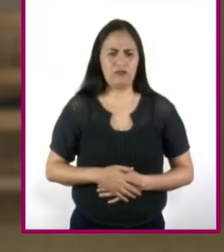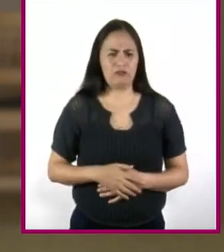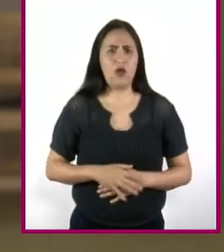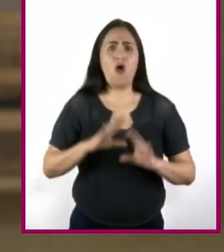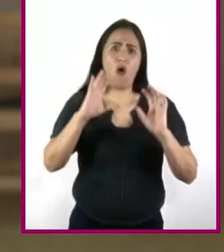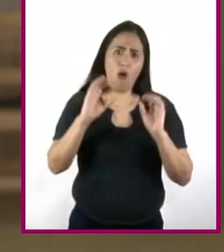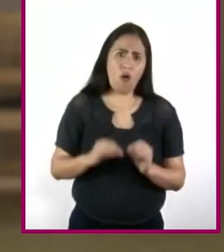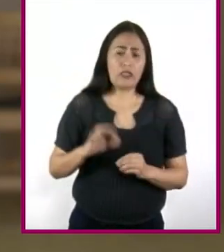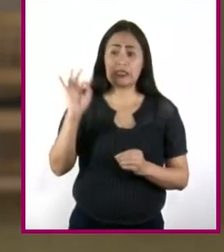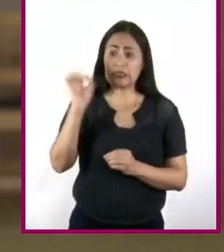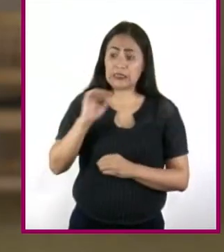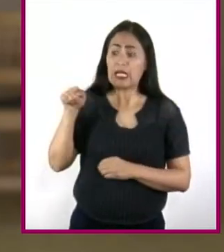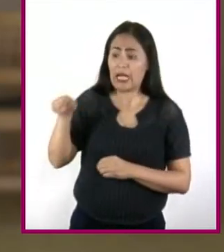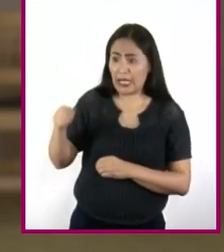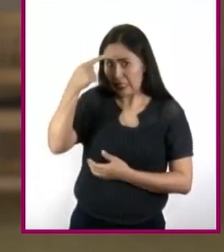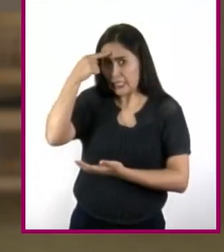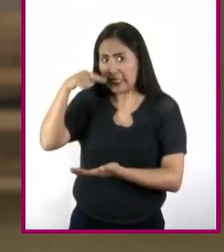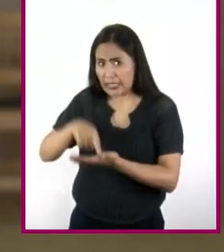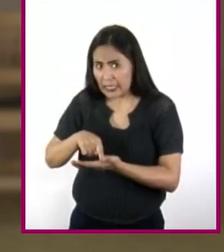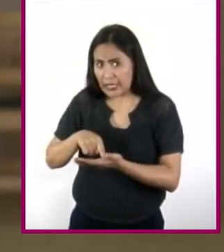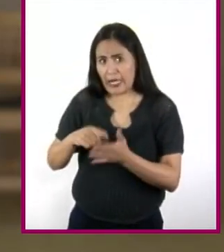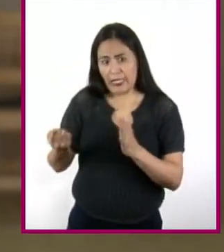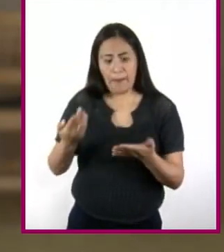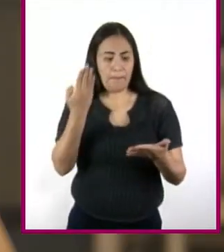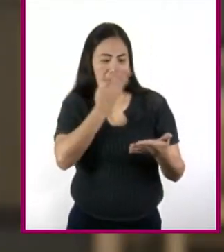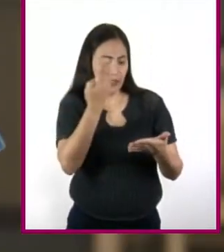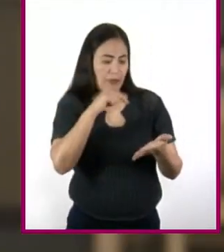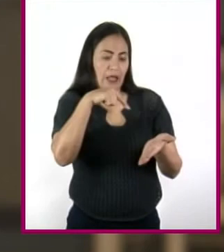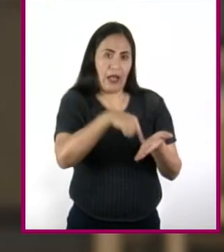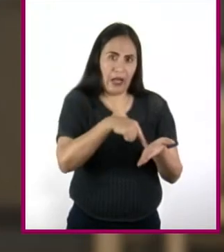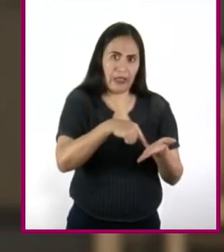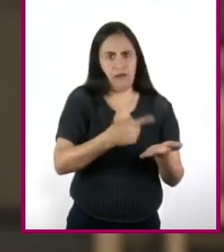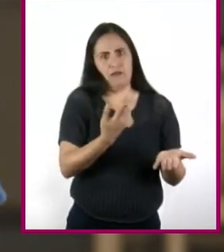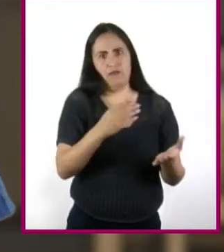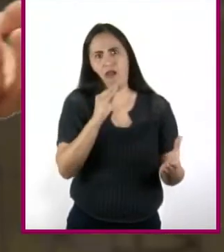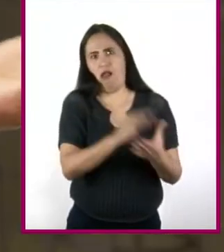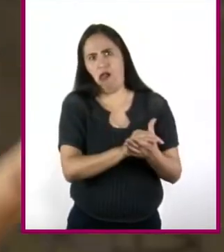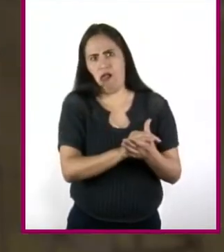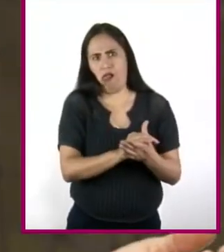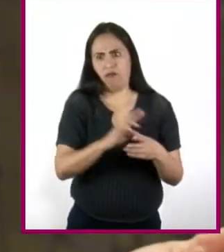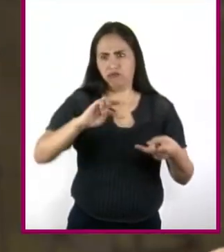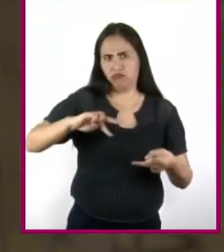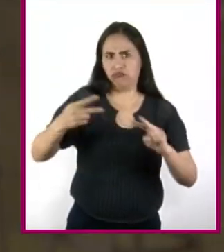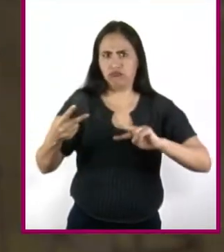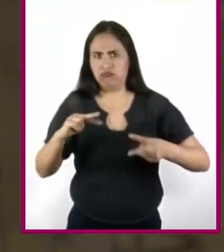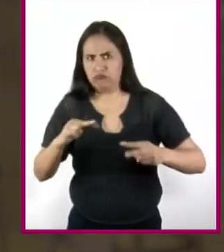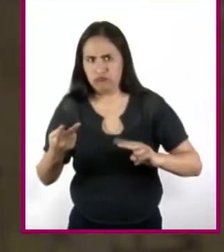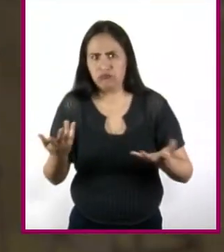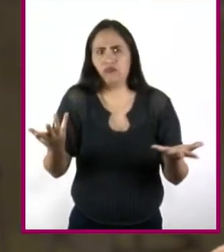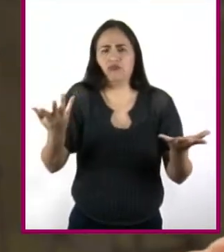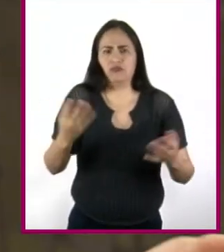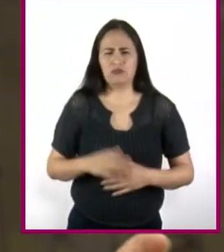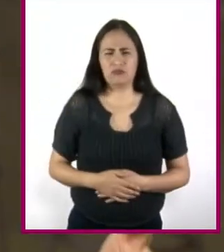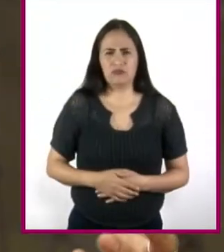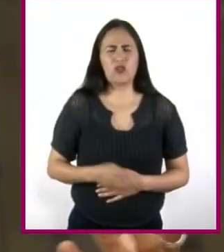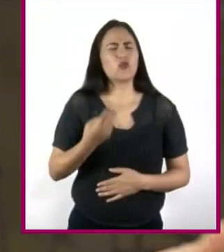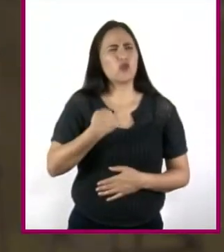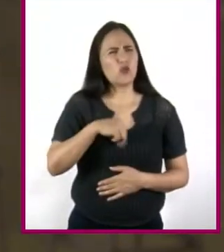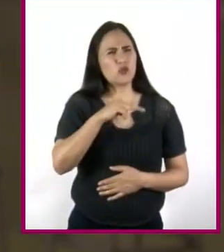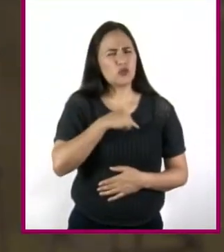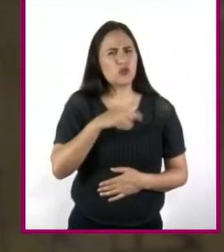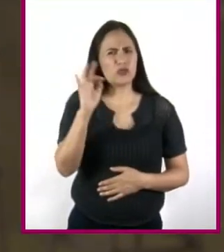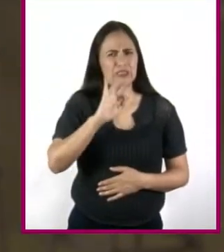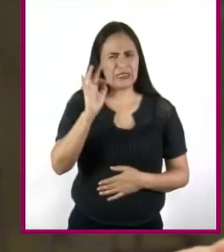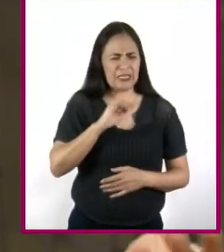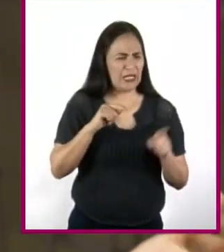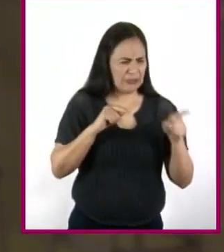a Sócrates y no a la Biblia sobre lo que pasa cuando morimos? Sí, Claro. ¿Qué razones tenemos para pensar que alguna de